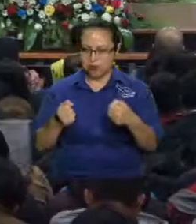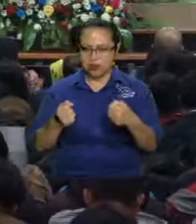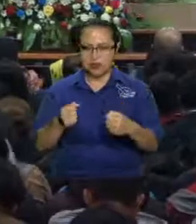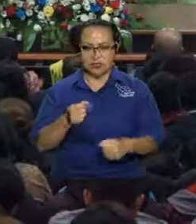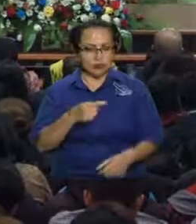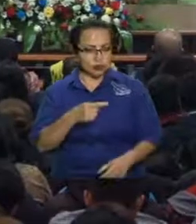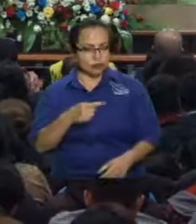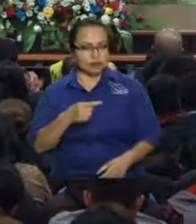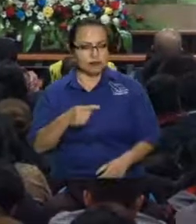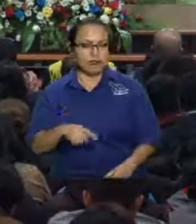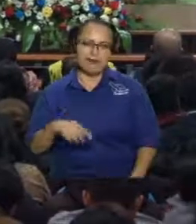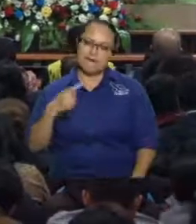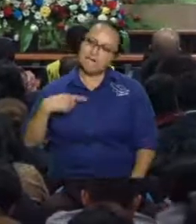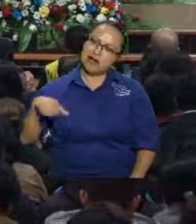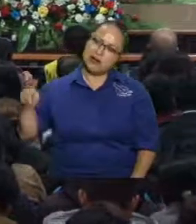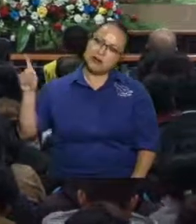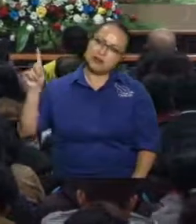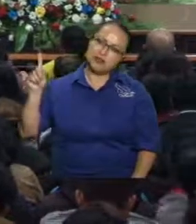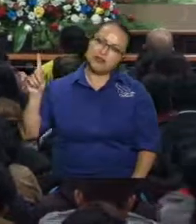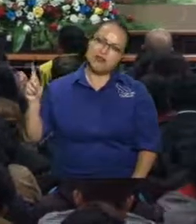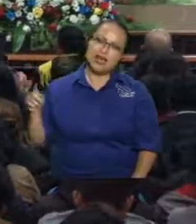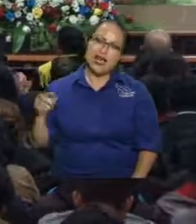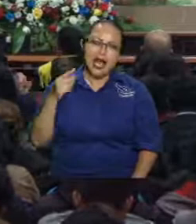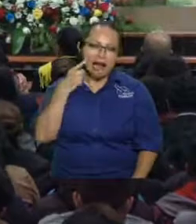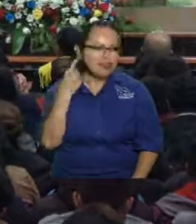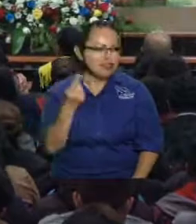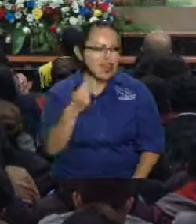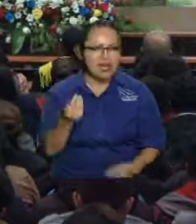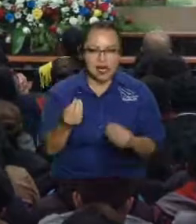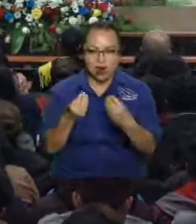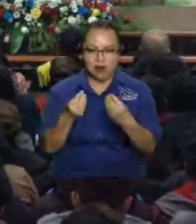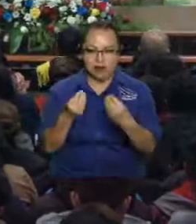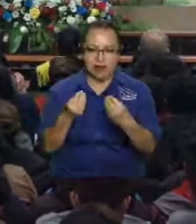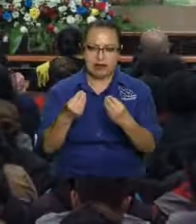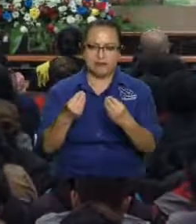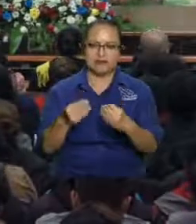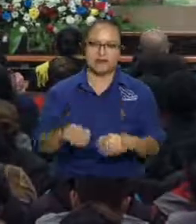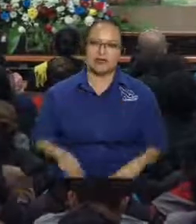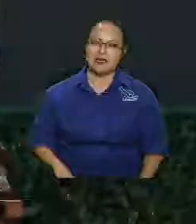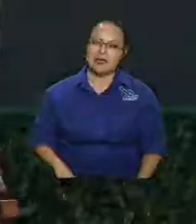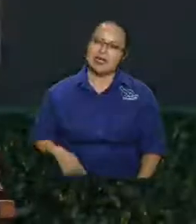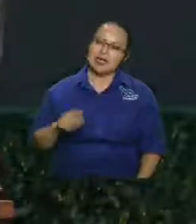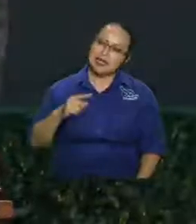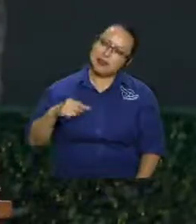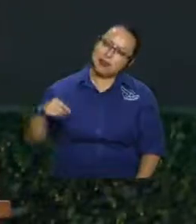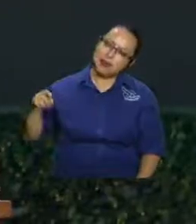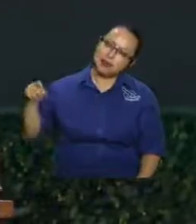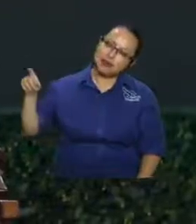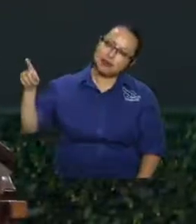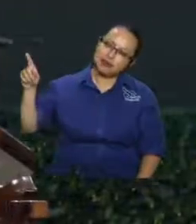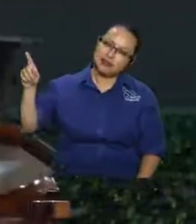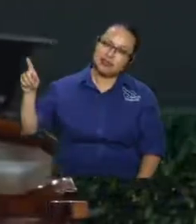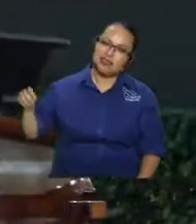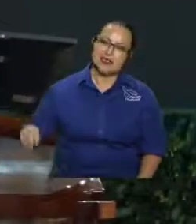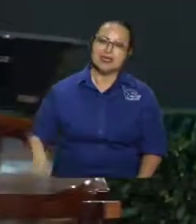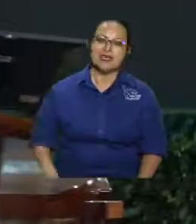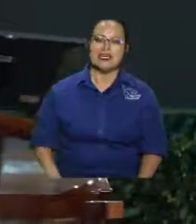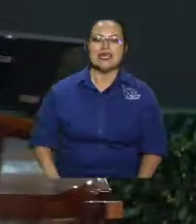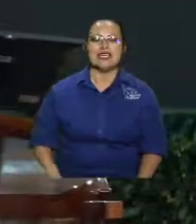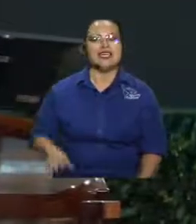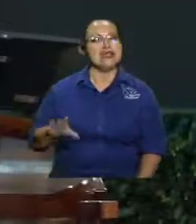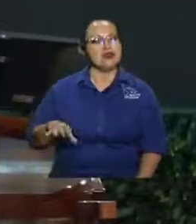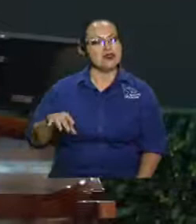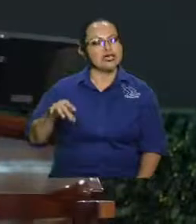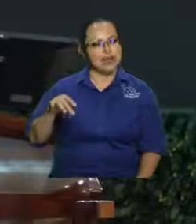aire? ¿Tenés vehículo? Llévanos, vamos a buscar algo afuera. Entonces salimos a la carretera. En la carretera